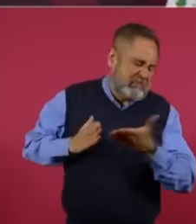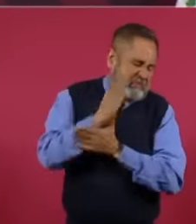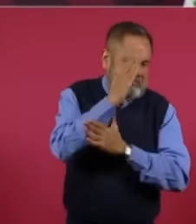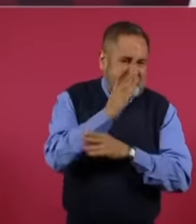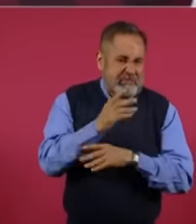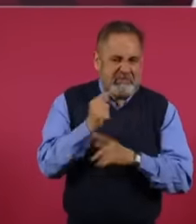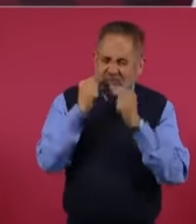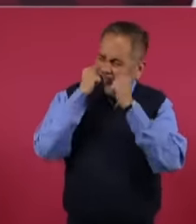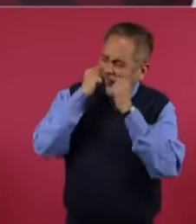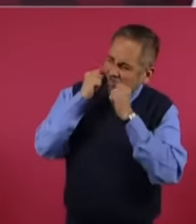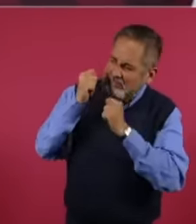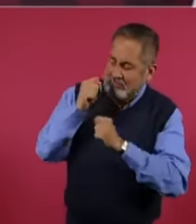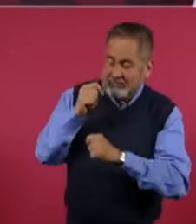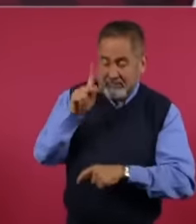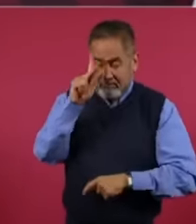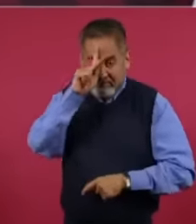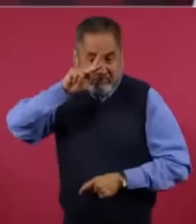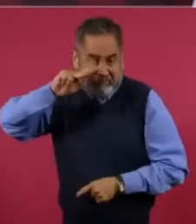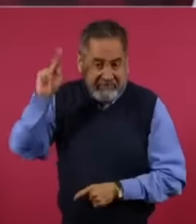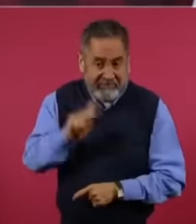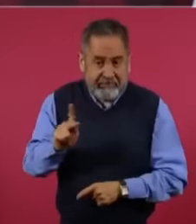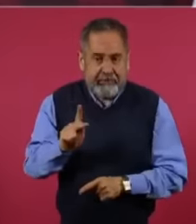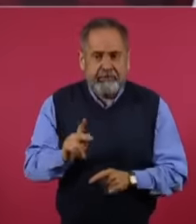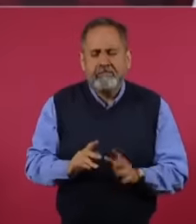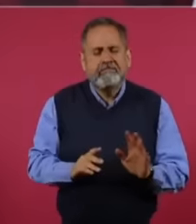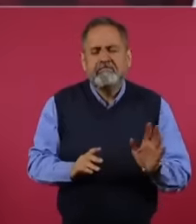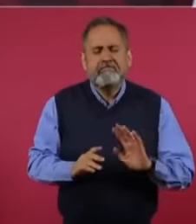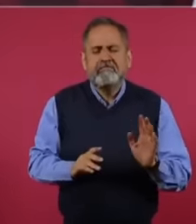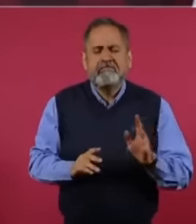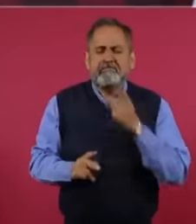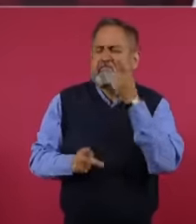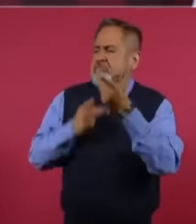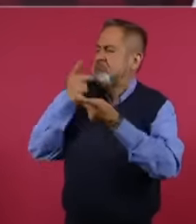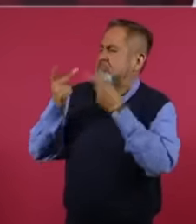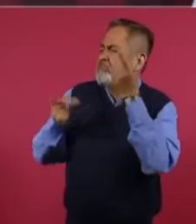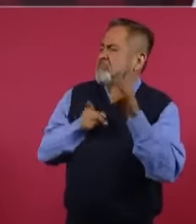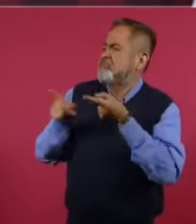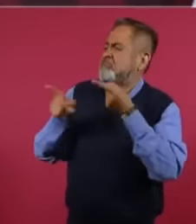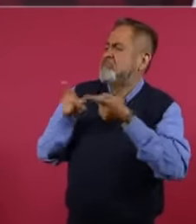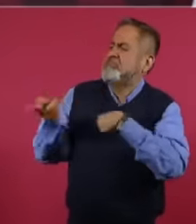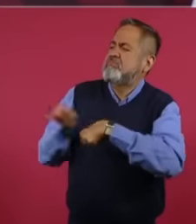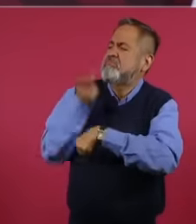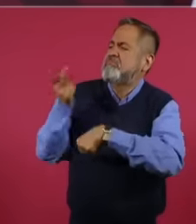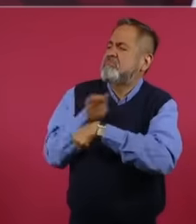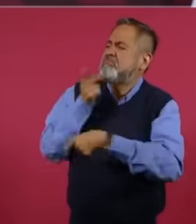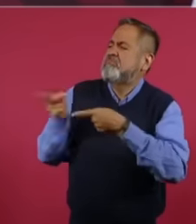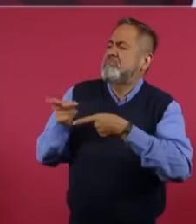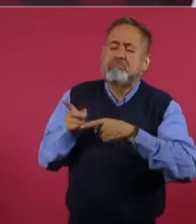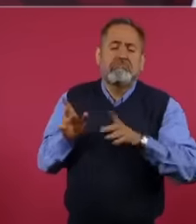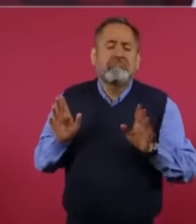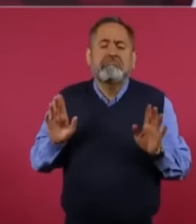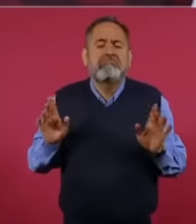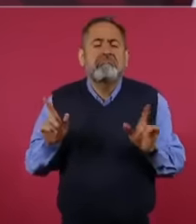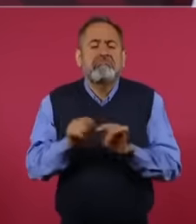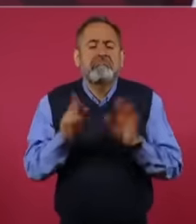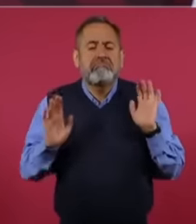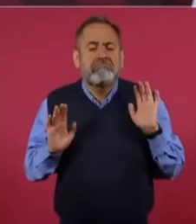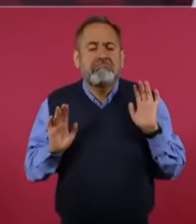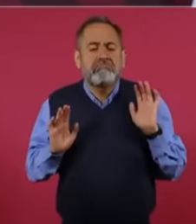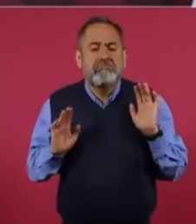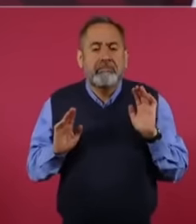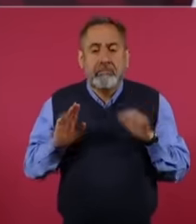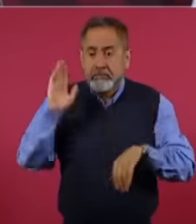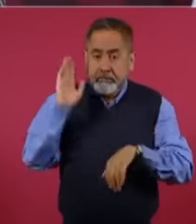la frontera, no pasan de insultos. no